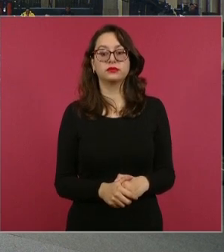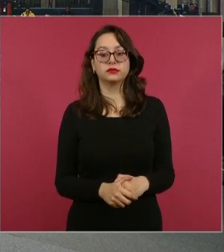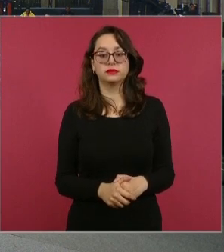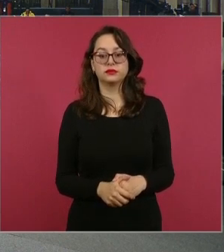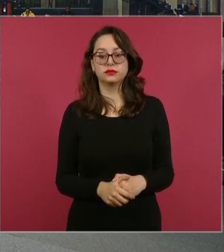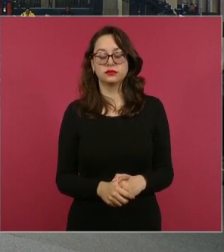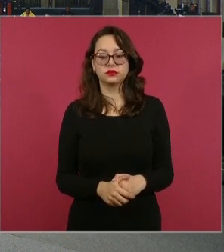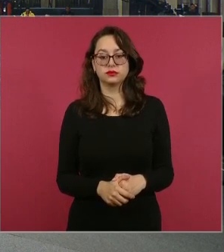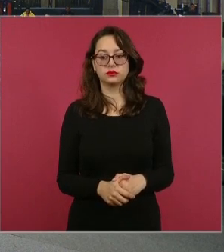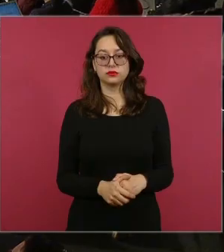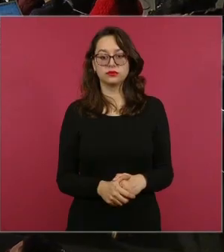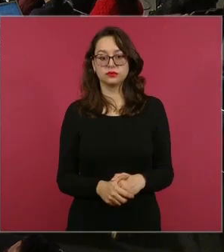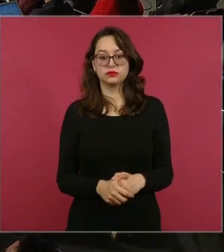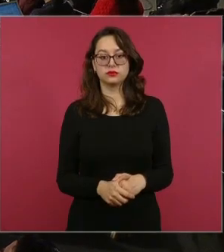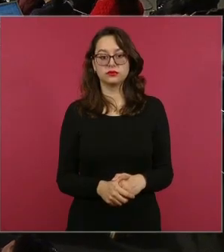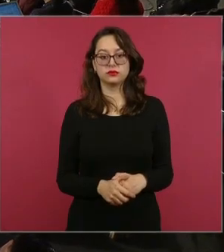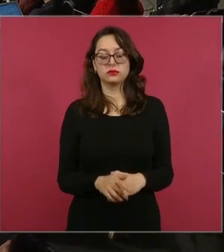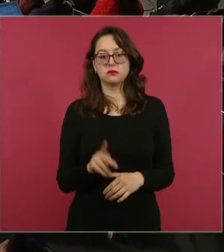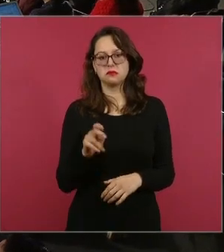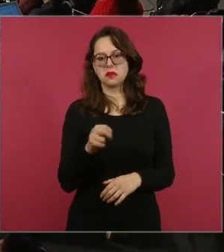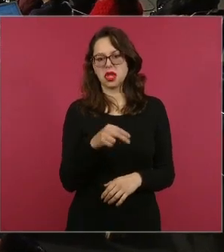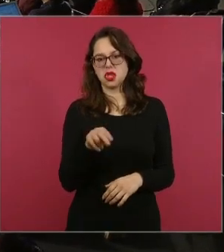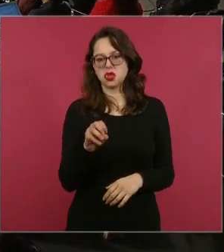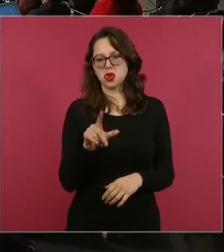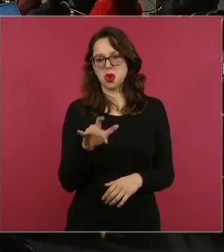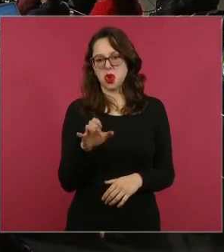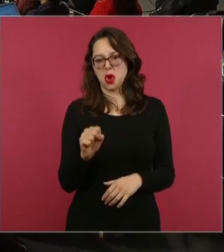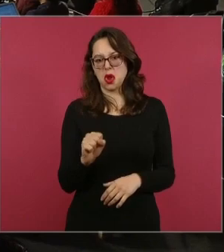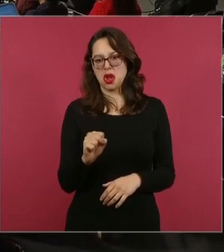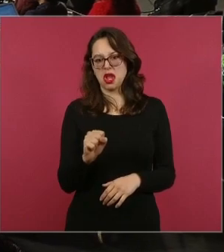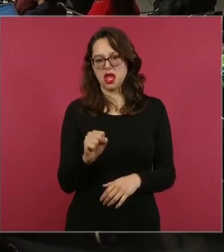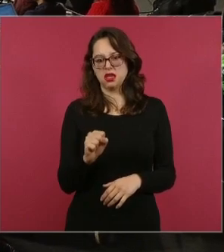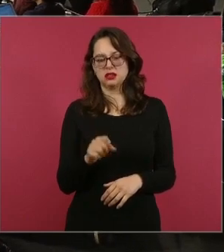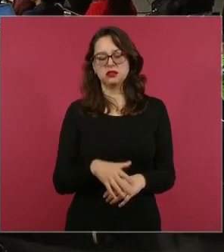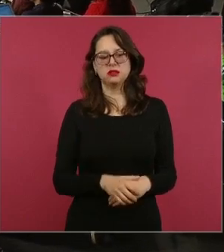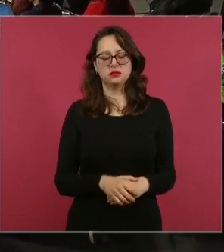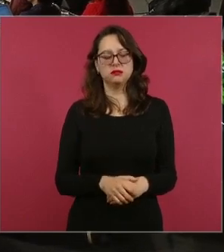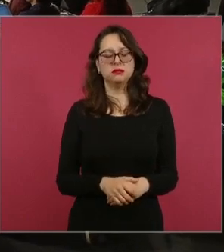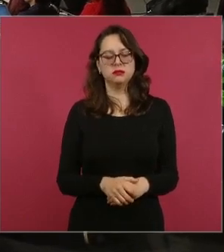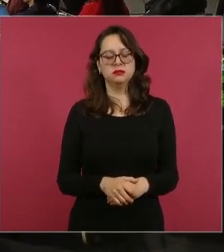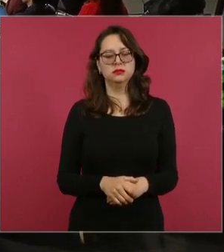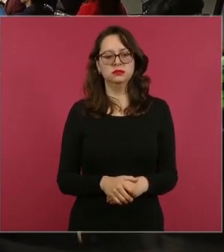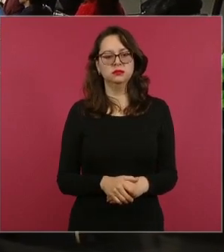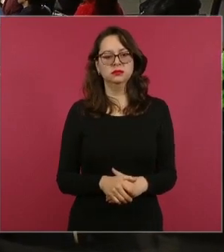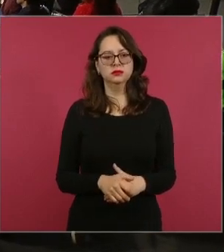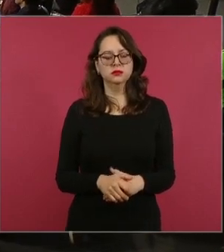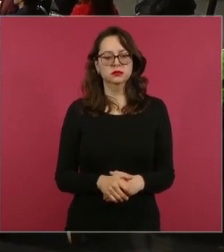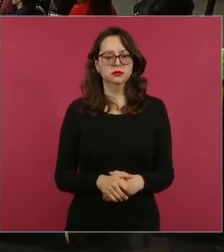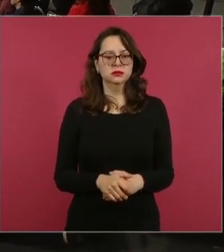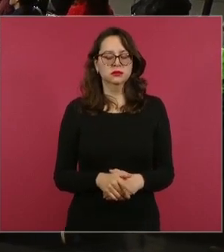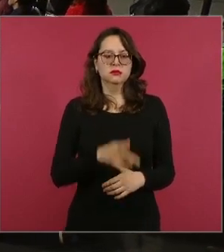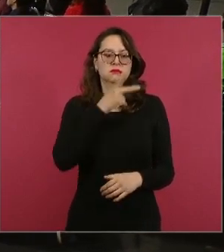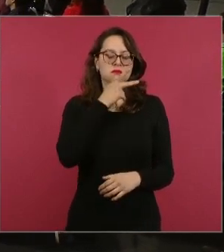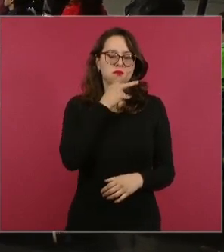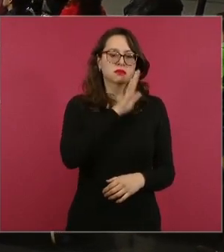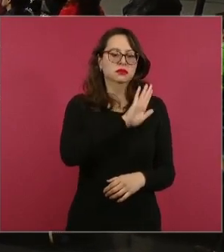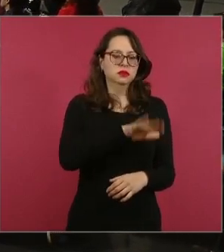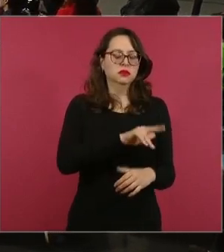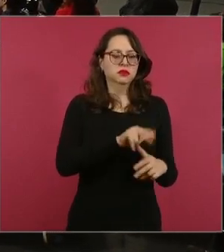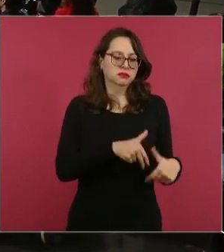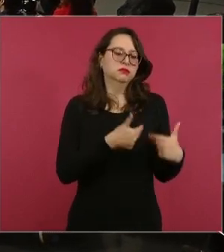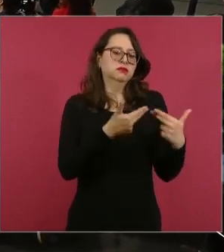valleres de peñoles s de Don Alberto que falleció